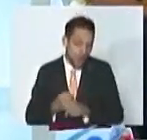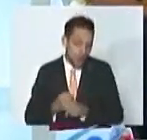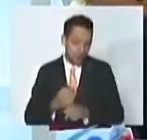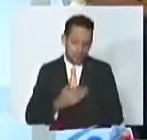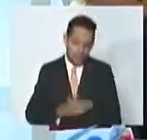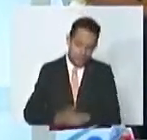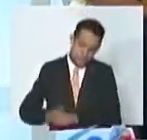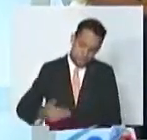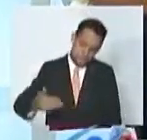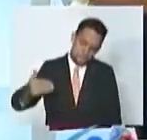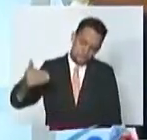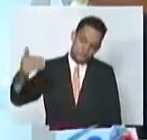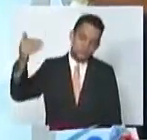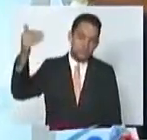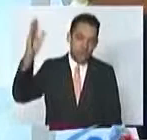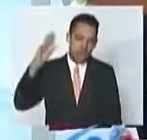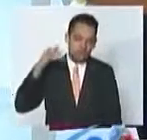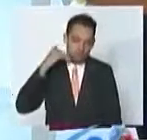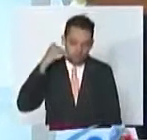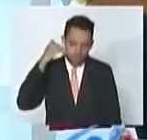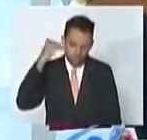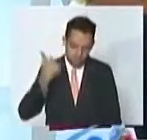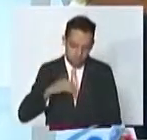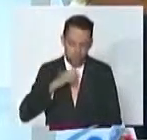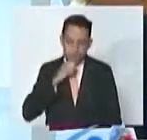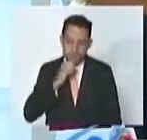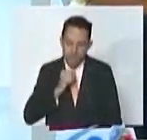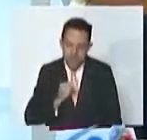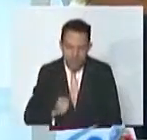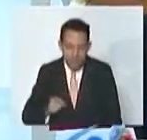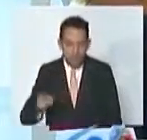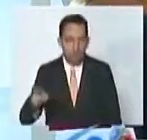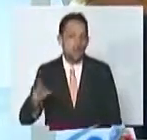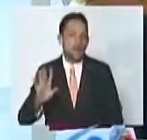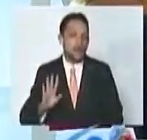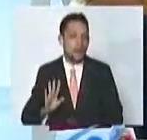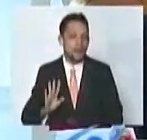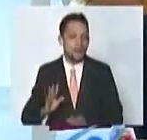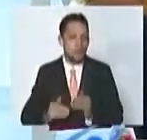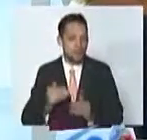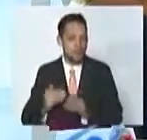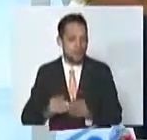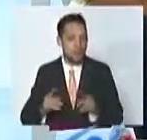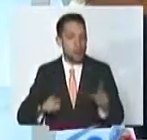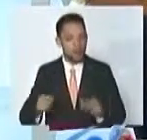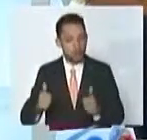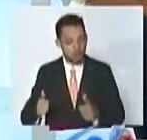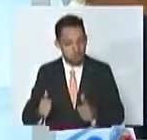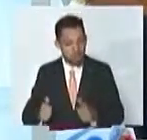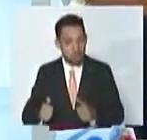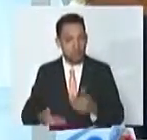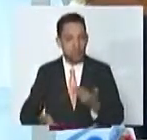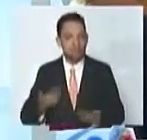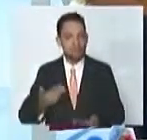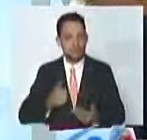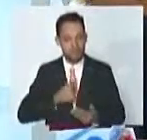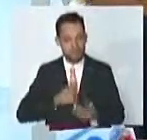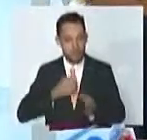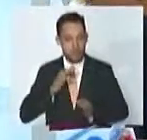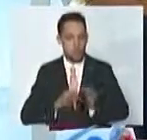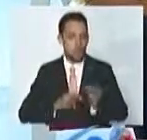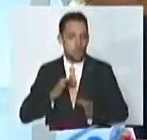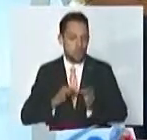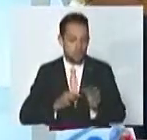personas de 80 años que escuchan que le da uno esa envidia. Pero cuando usted habla de la audiometría y de